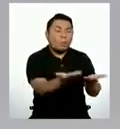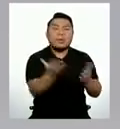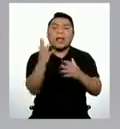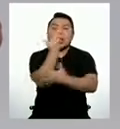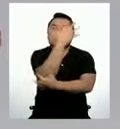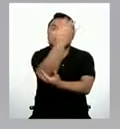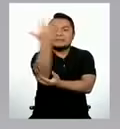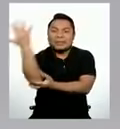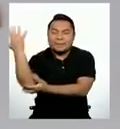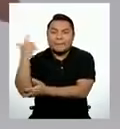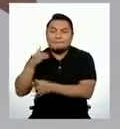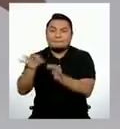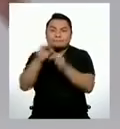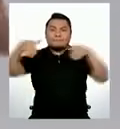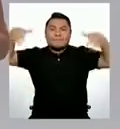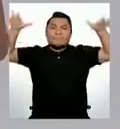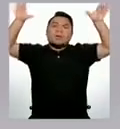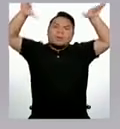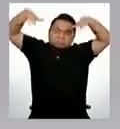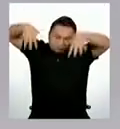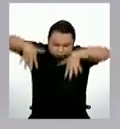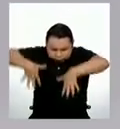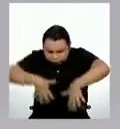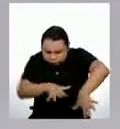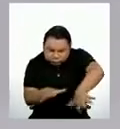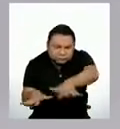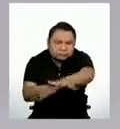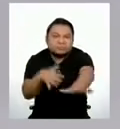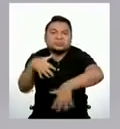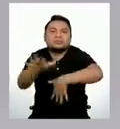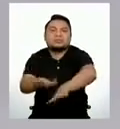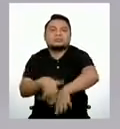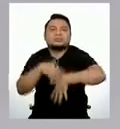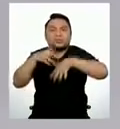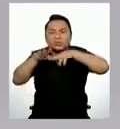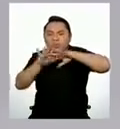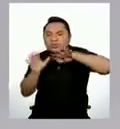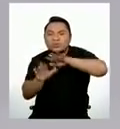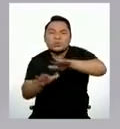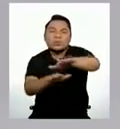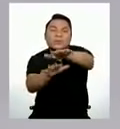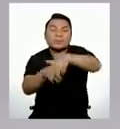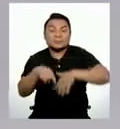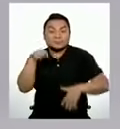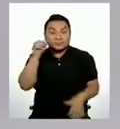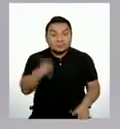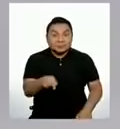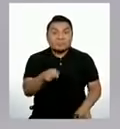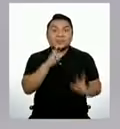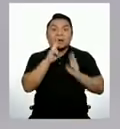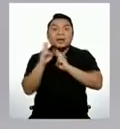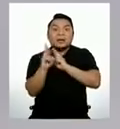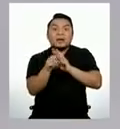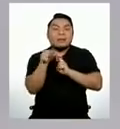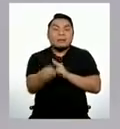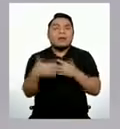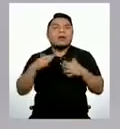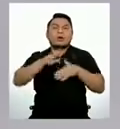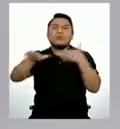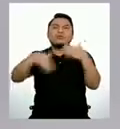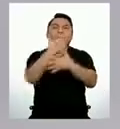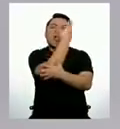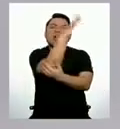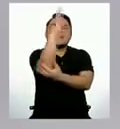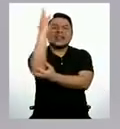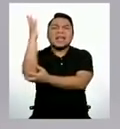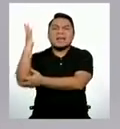y se sumergió entre las aguas. Cuentan que desde entonces el río Amazonas recorre toda la selva